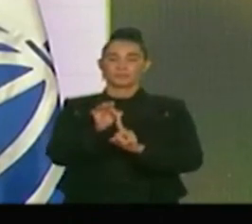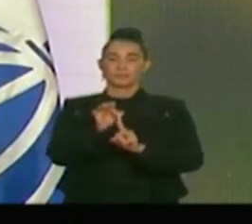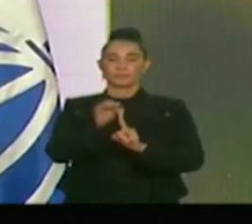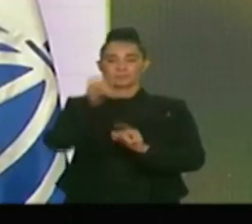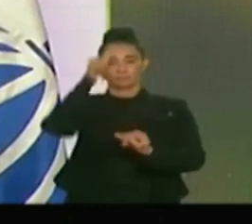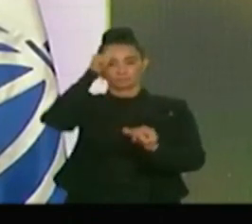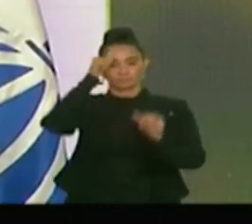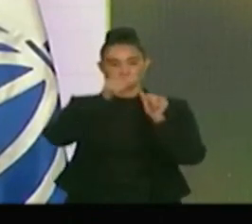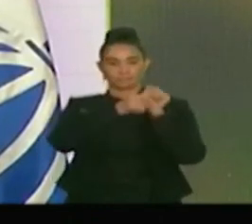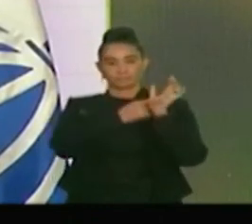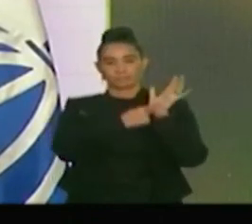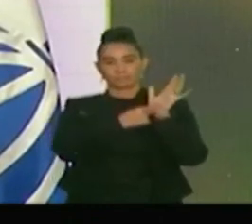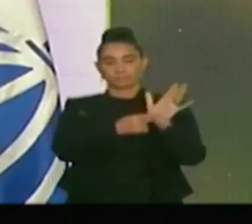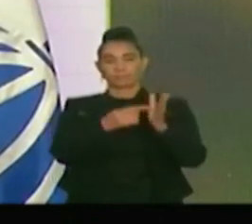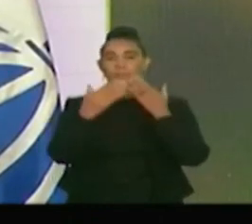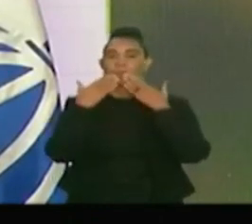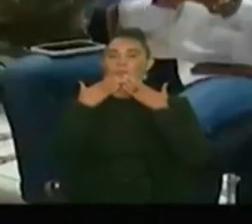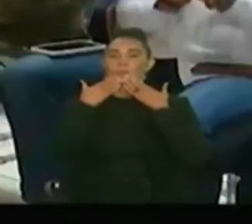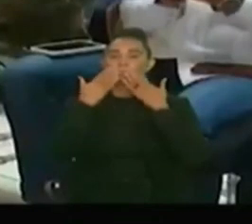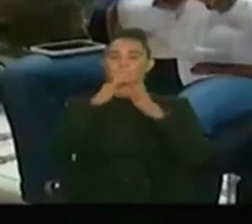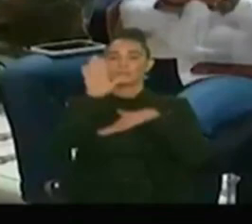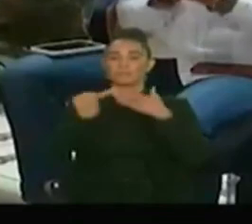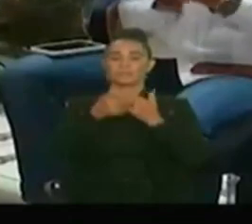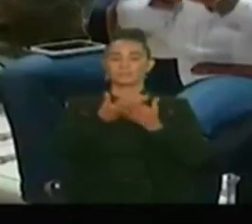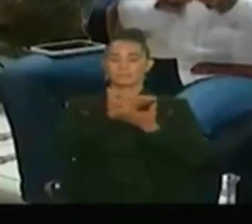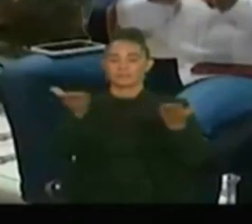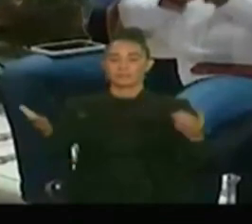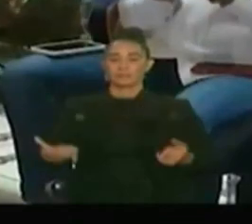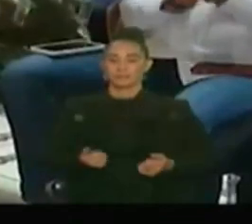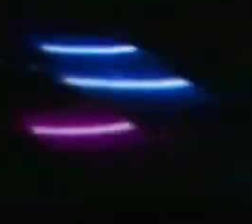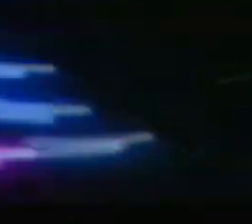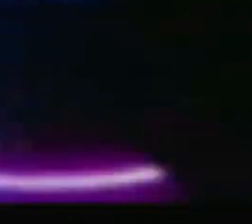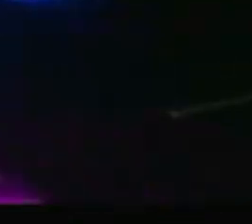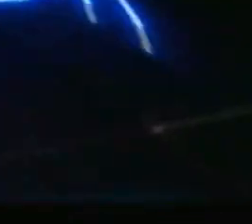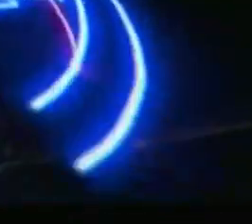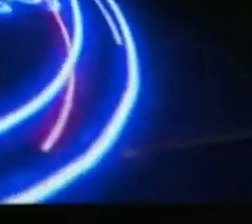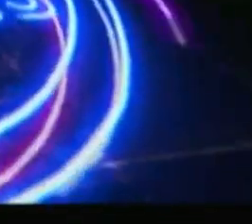un especial reconocimiento. Muchas gracias a todos.